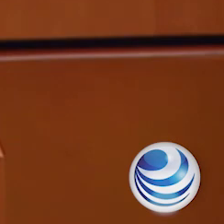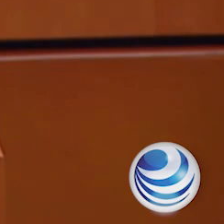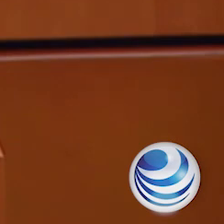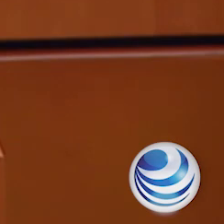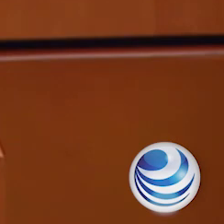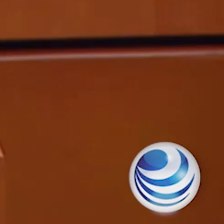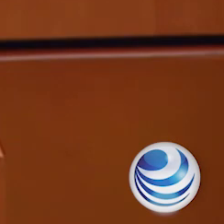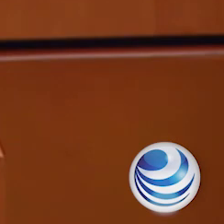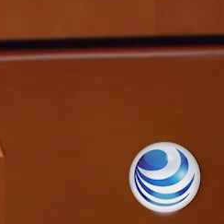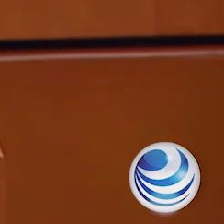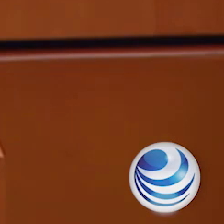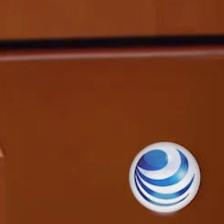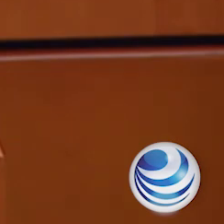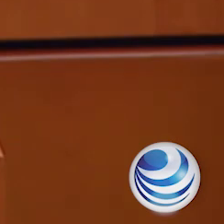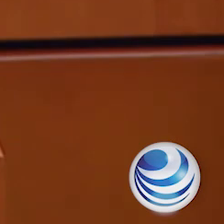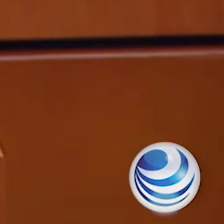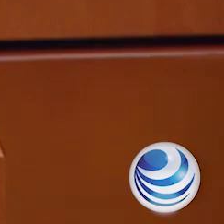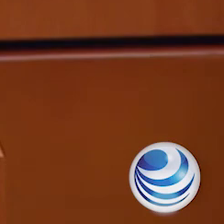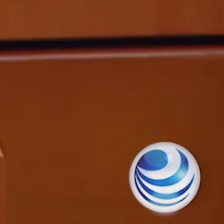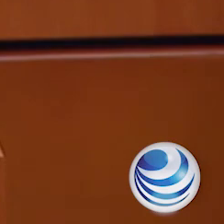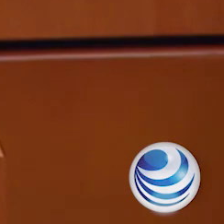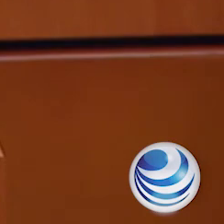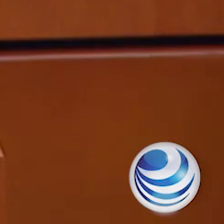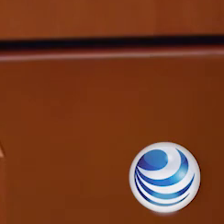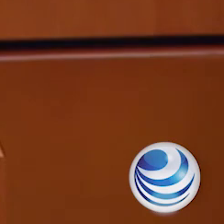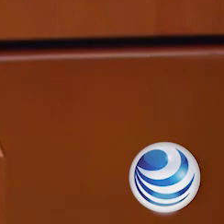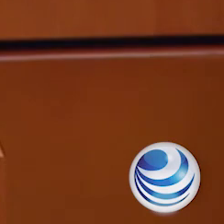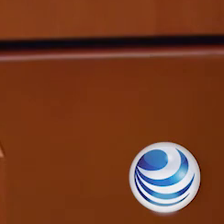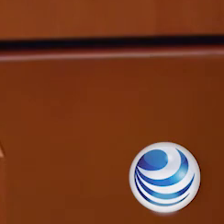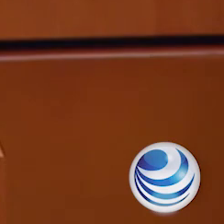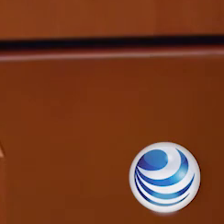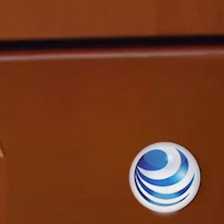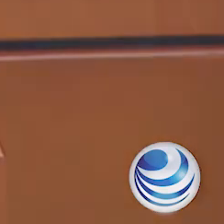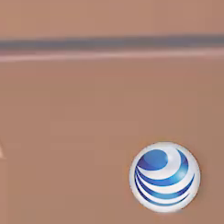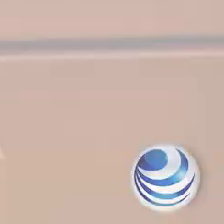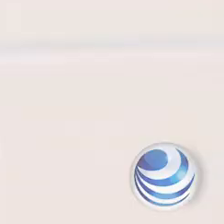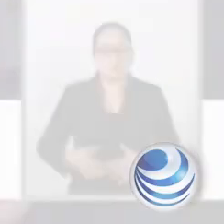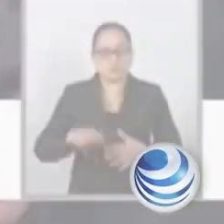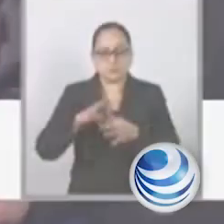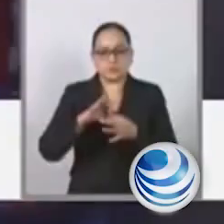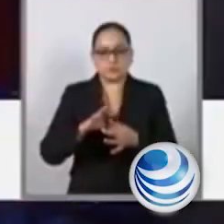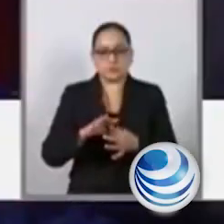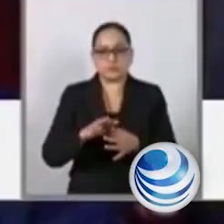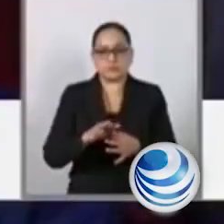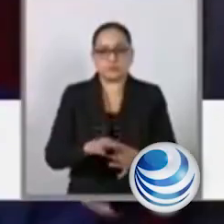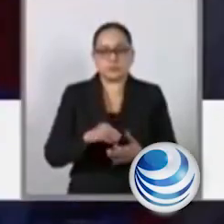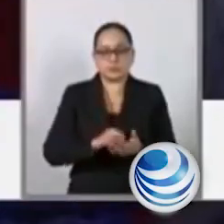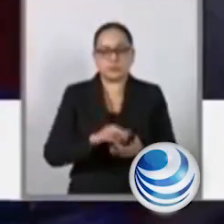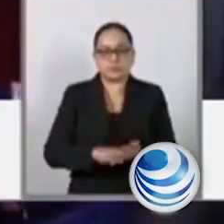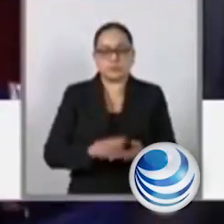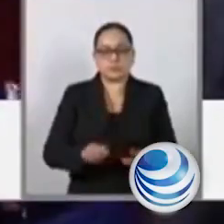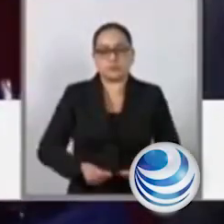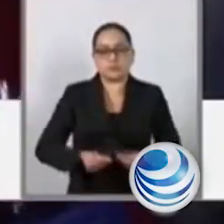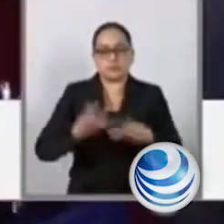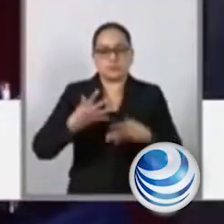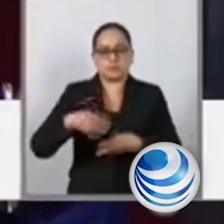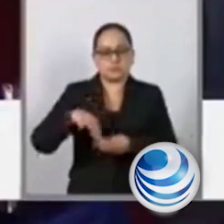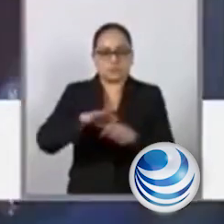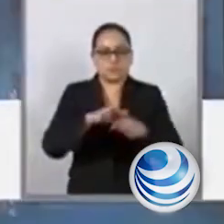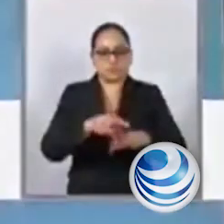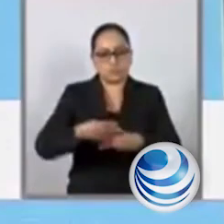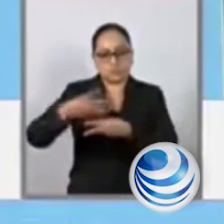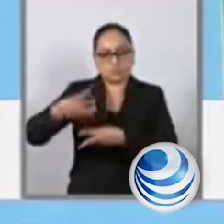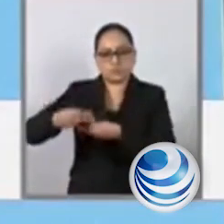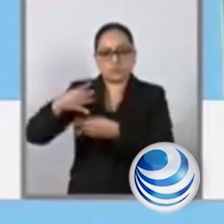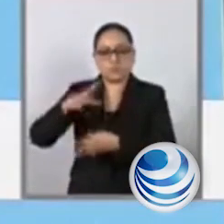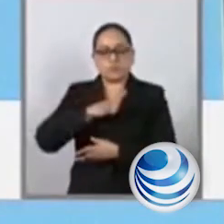destacada, que tiene toda la integridad moral como para representar este digno cargo. Luego de que el Pleno Senatorial avaló con